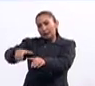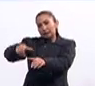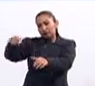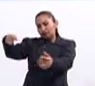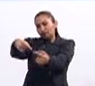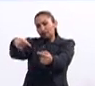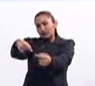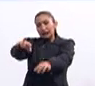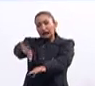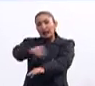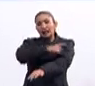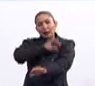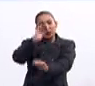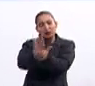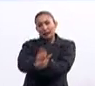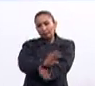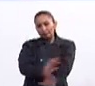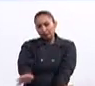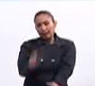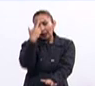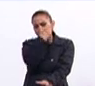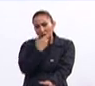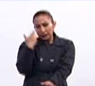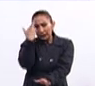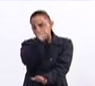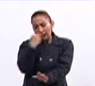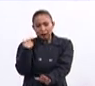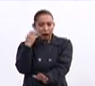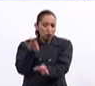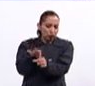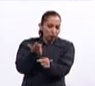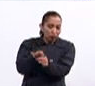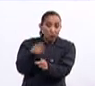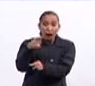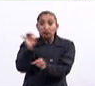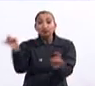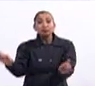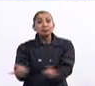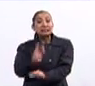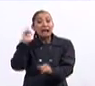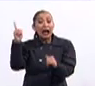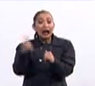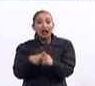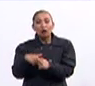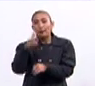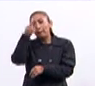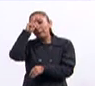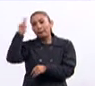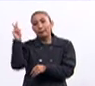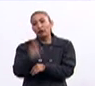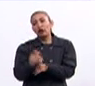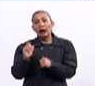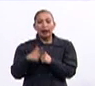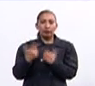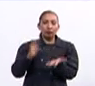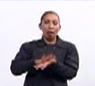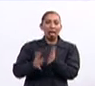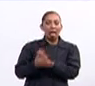en principio ahí tendría que terminar, digamos, la revisión global de una elección. Pero por excepción, cuando haya vicios de